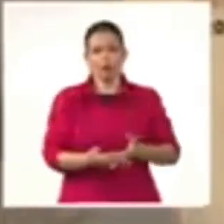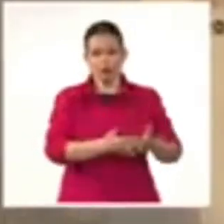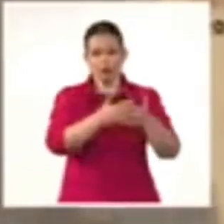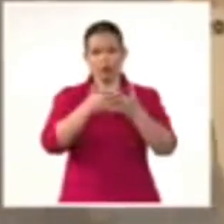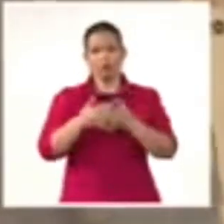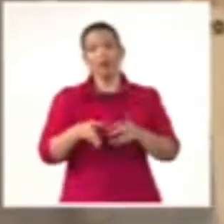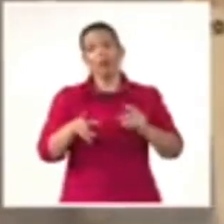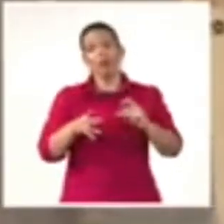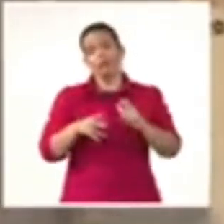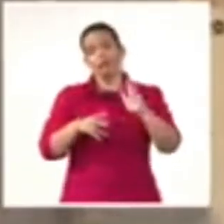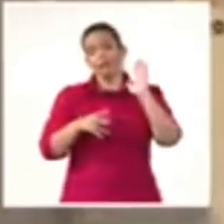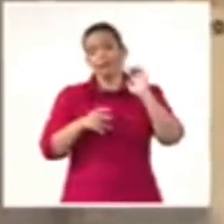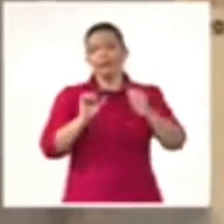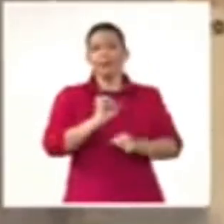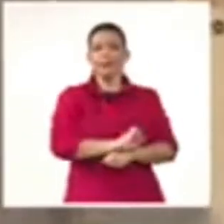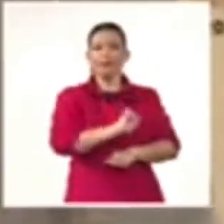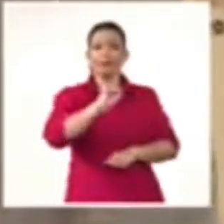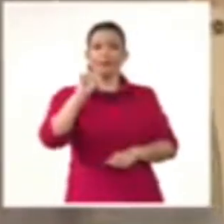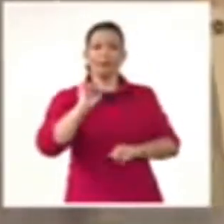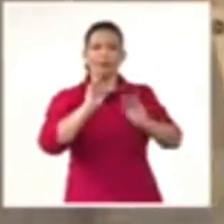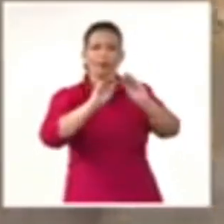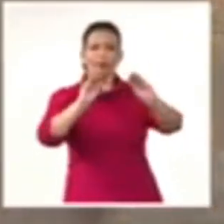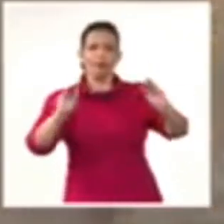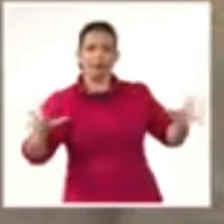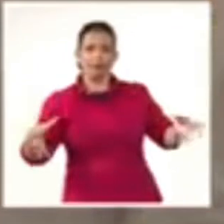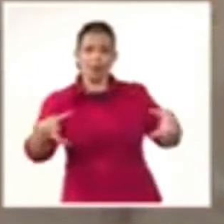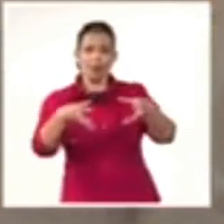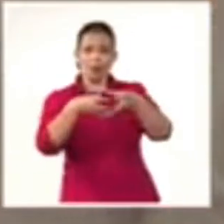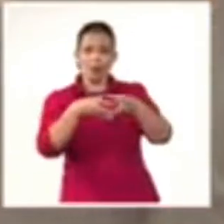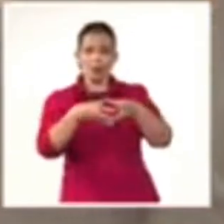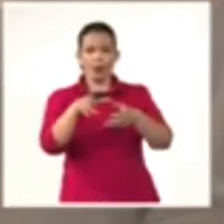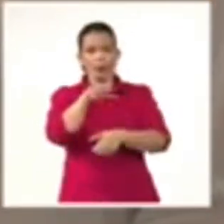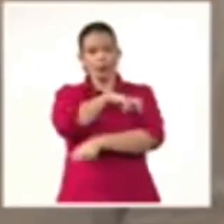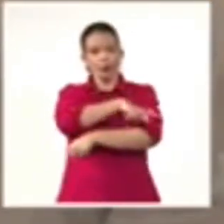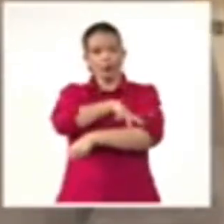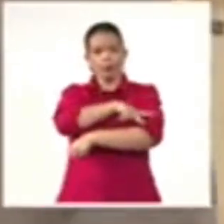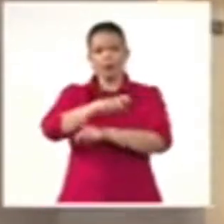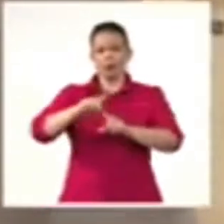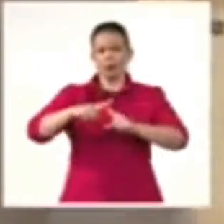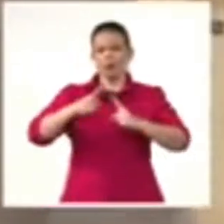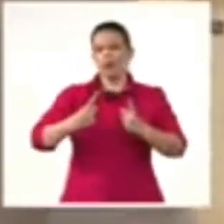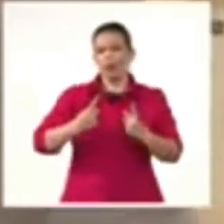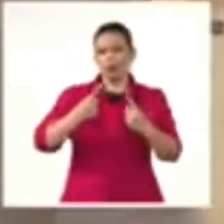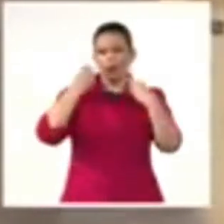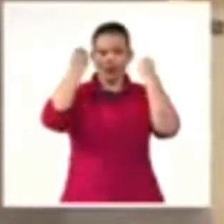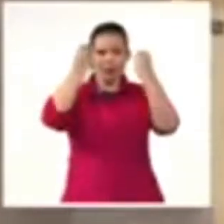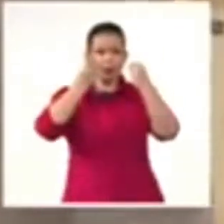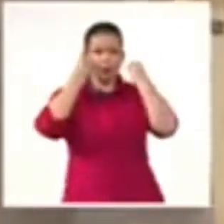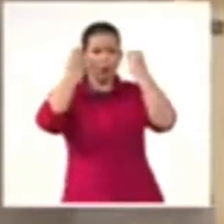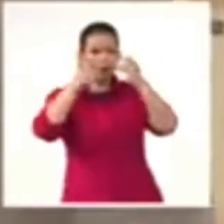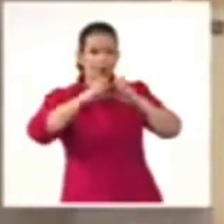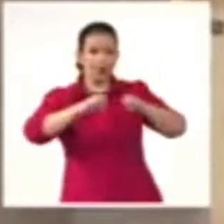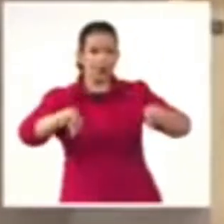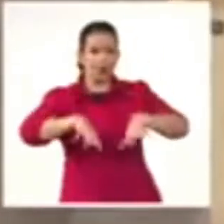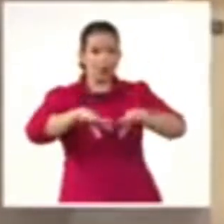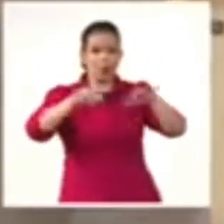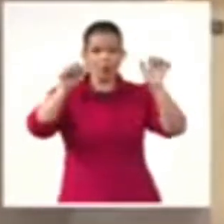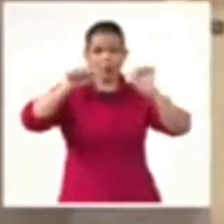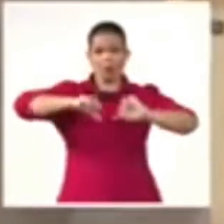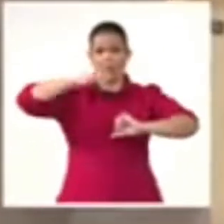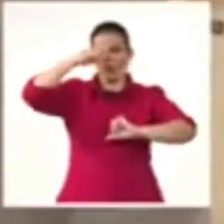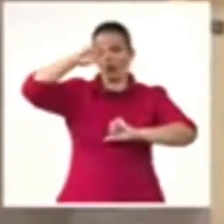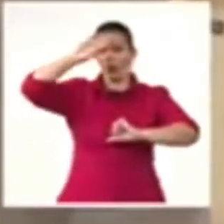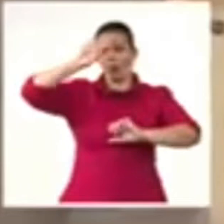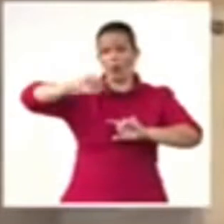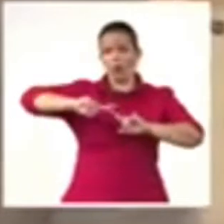pronunciamiento de un puñado de países aparentemente preocupados por lo que acontecía en Cuba, mientras ignoraban o